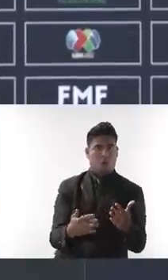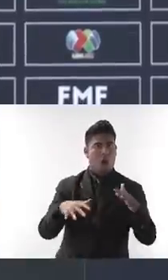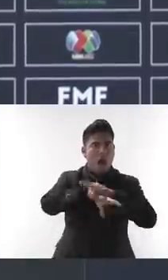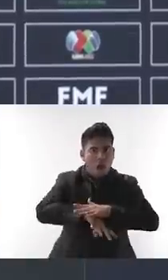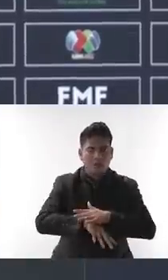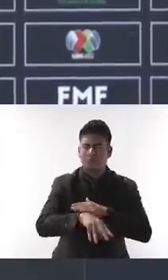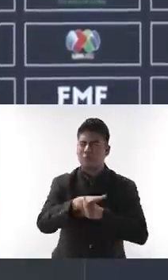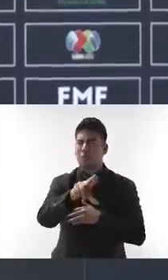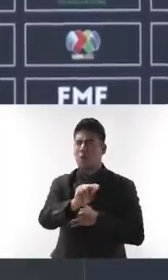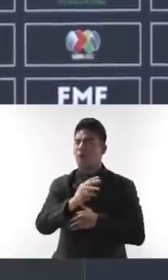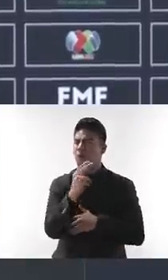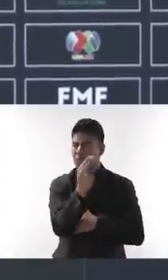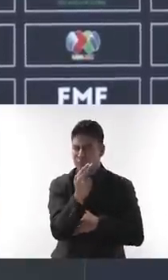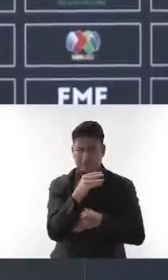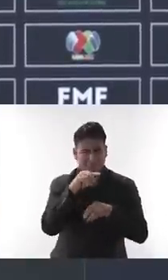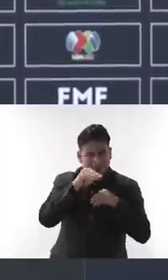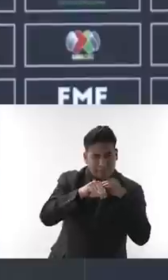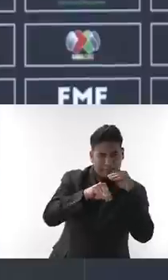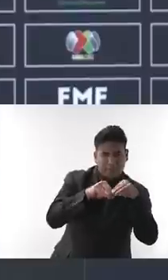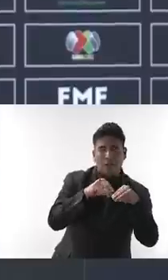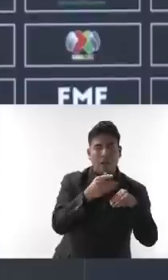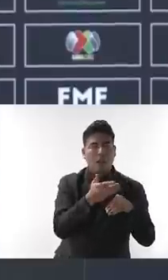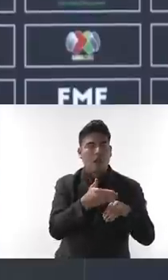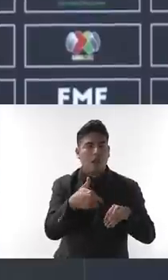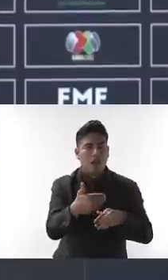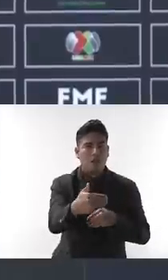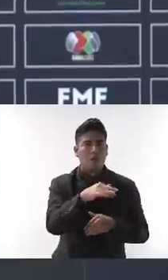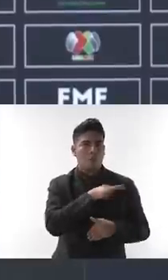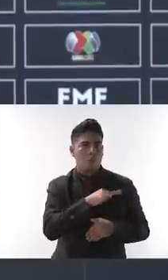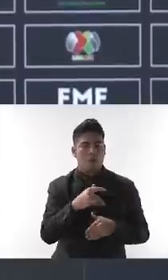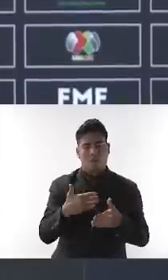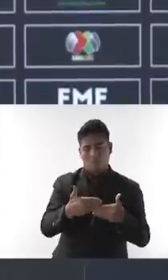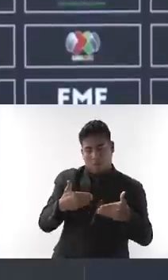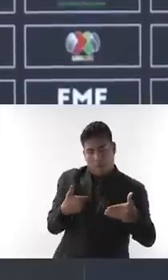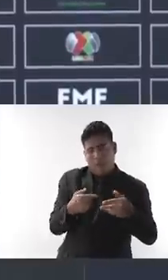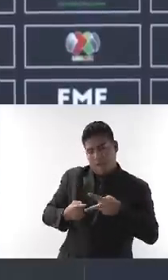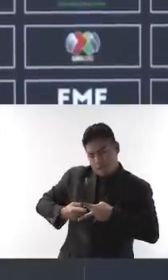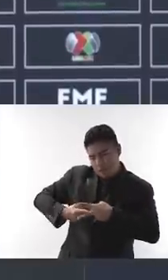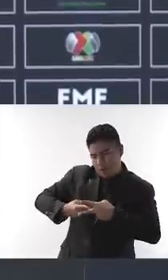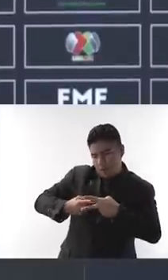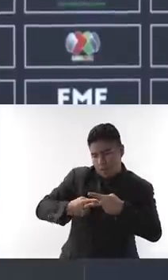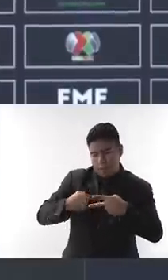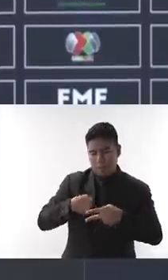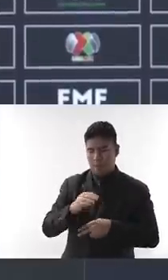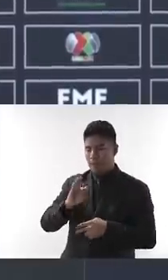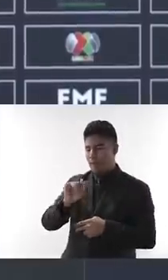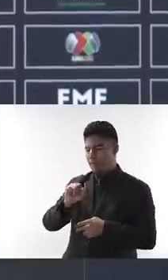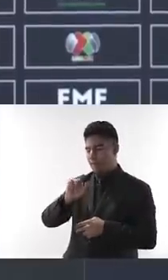ese campeón del año va a ser campeón del año con los puntos que generó en las dos fases.